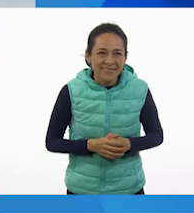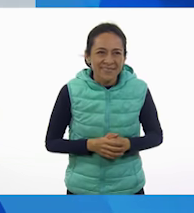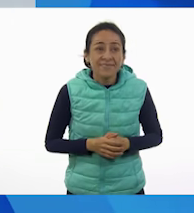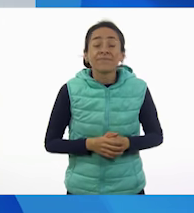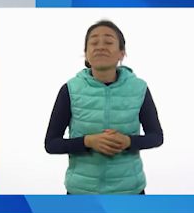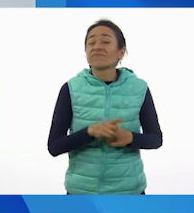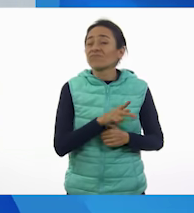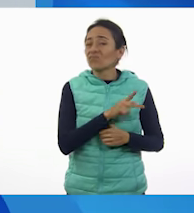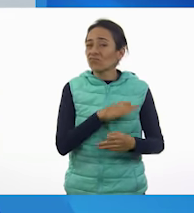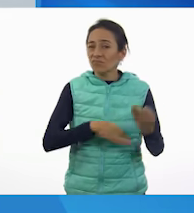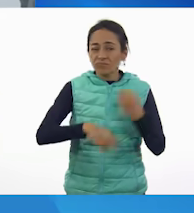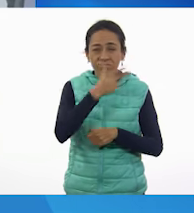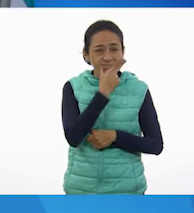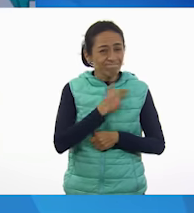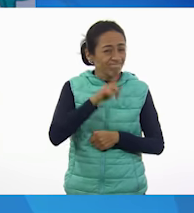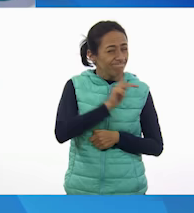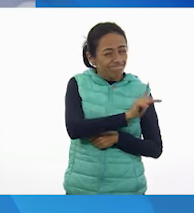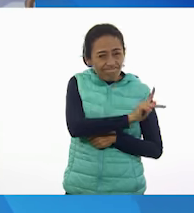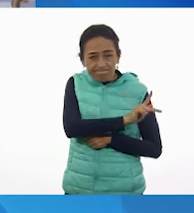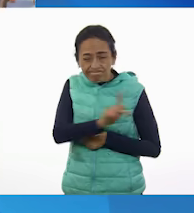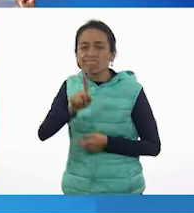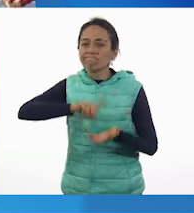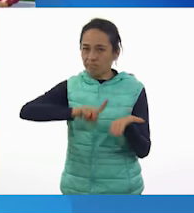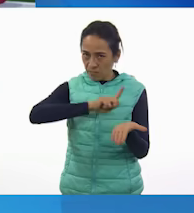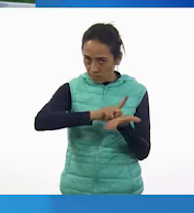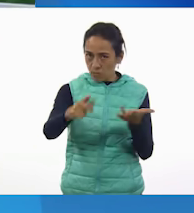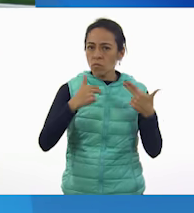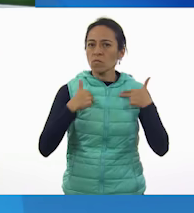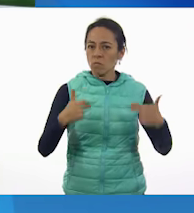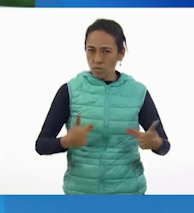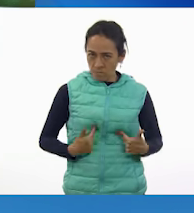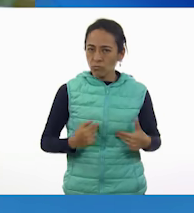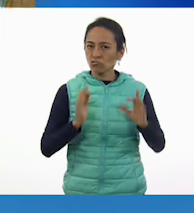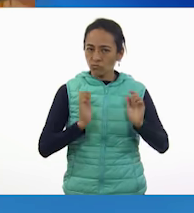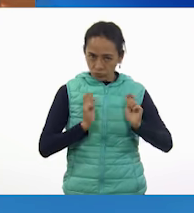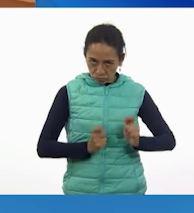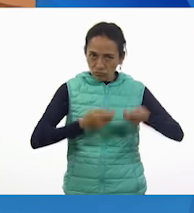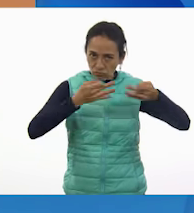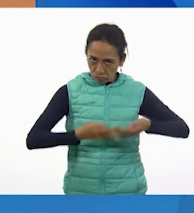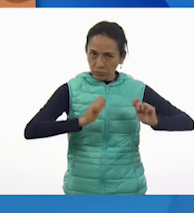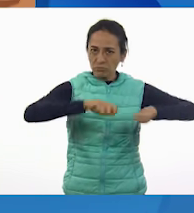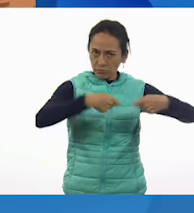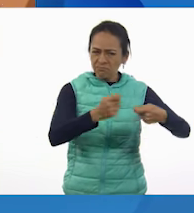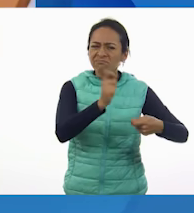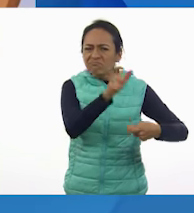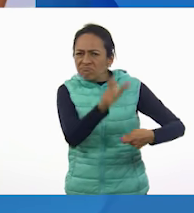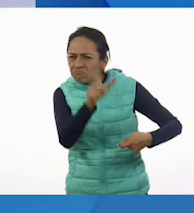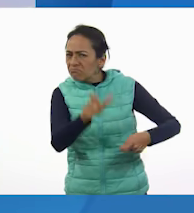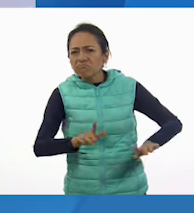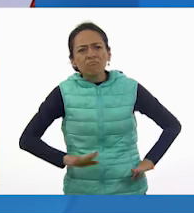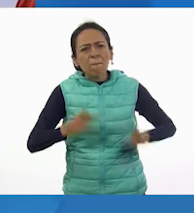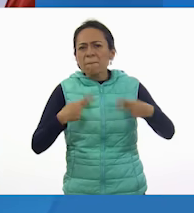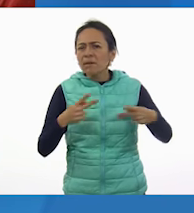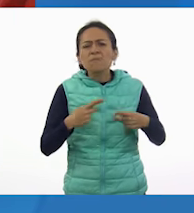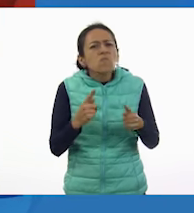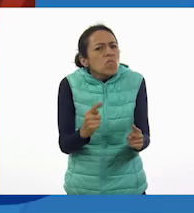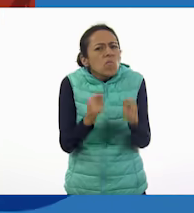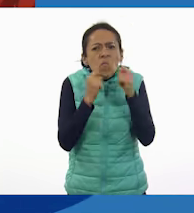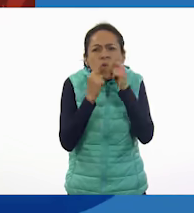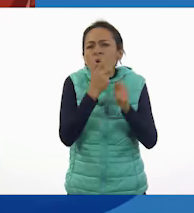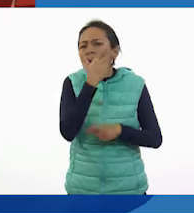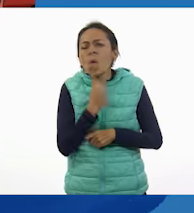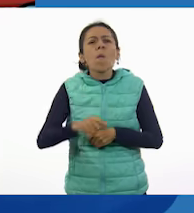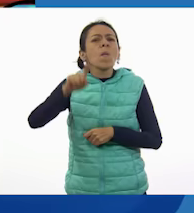Todas y todos tenemos derechos humanos por el simple hecho de ser personas. Sin importar nuestro sexo, raza, edad,